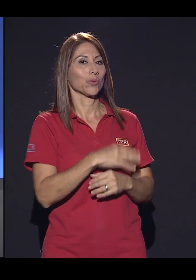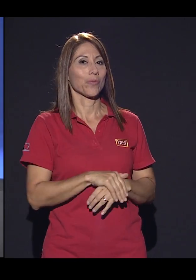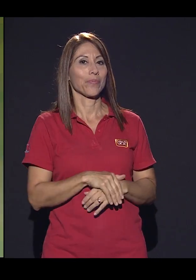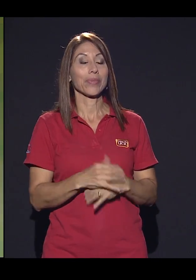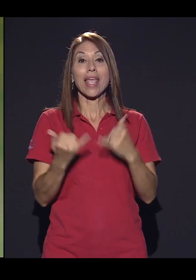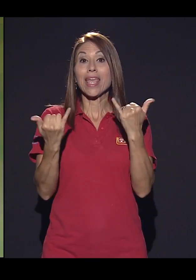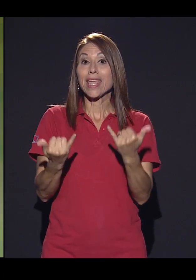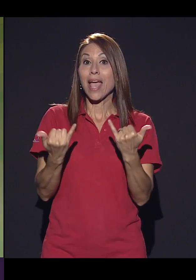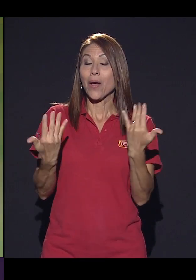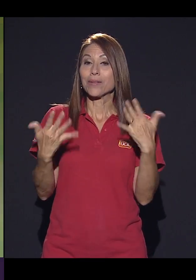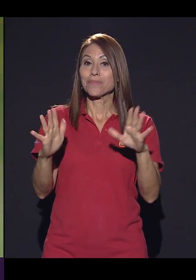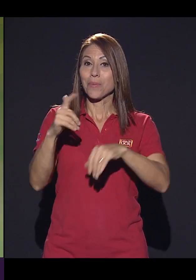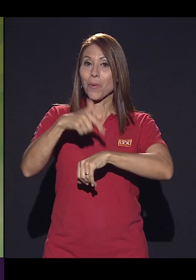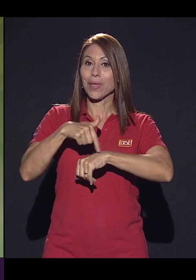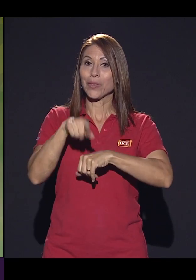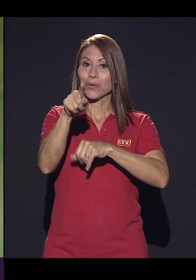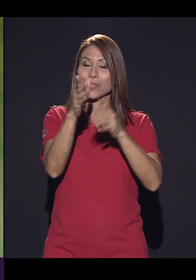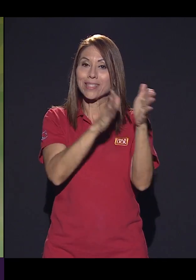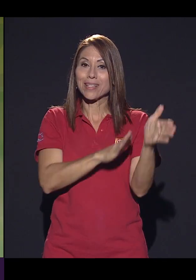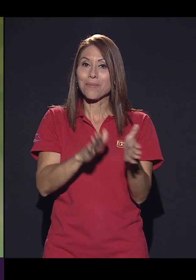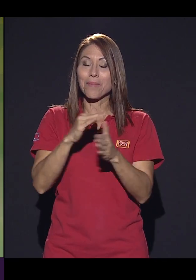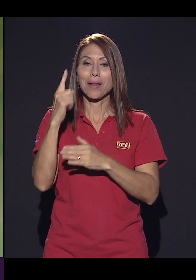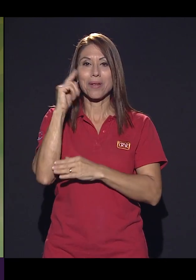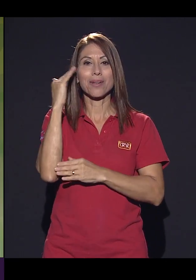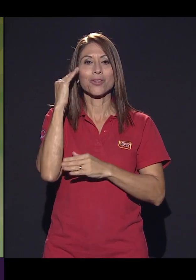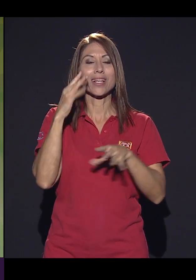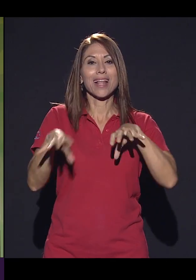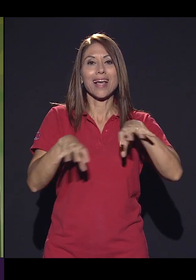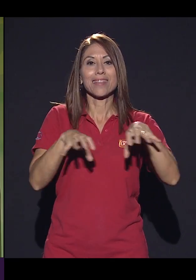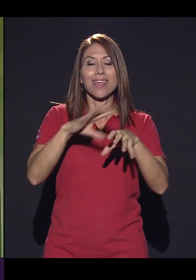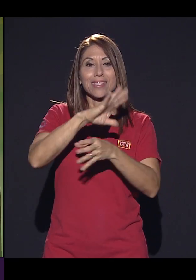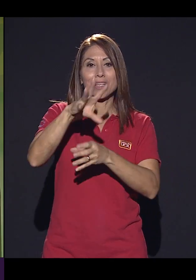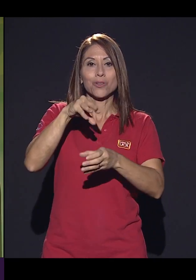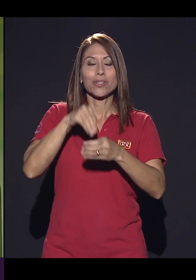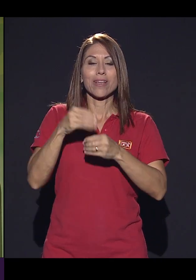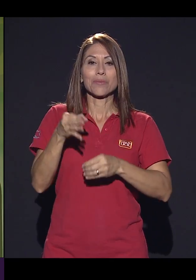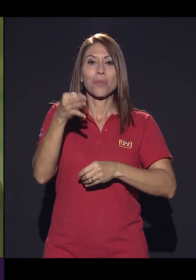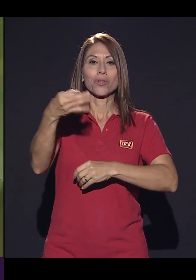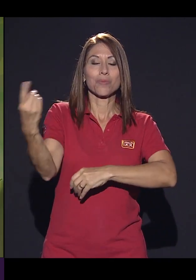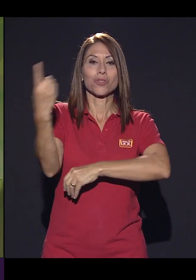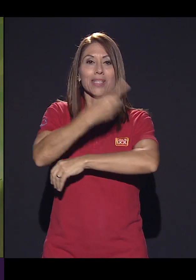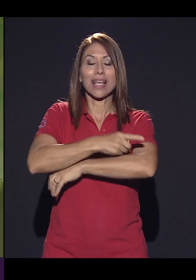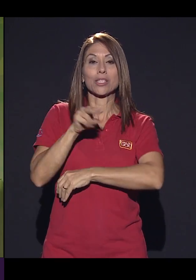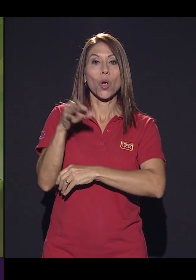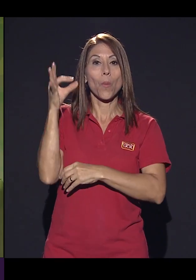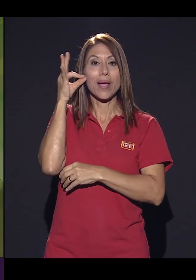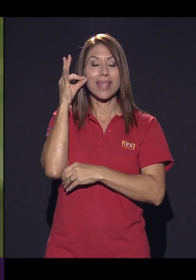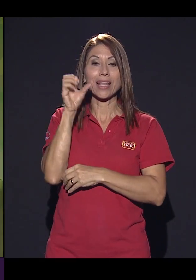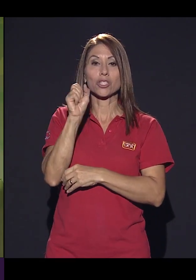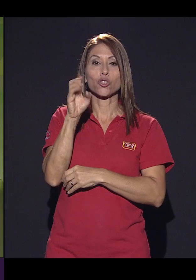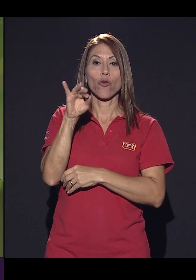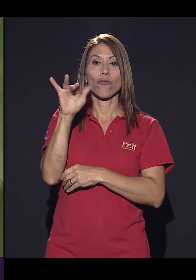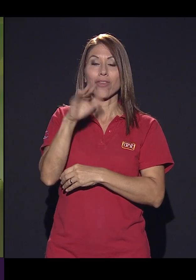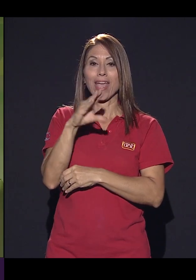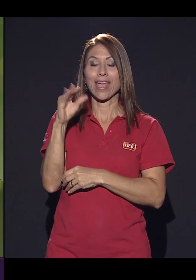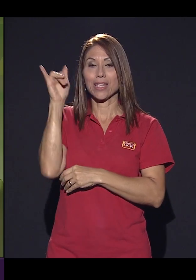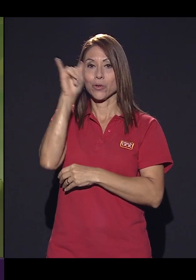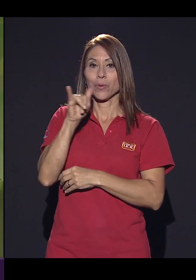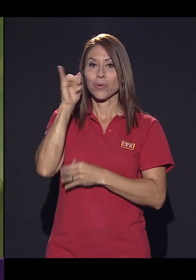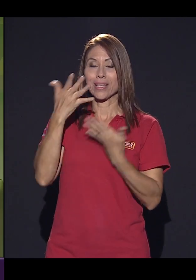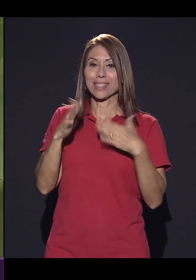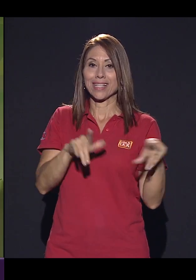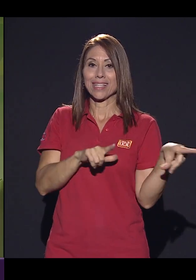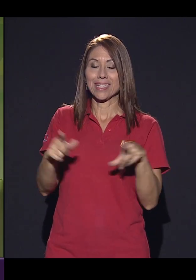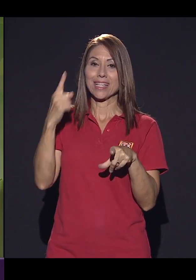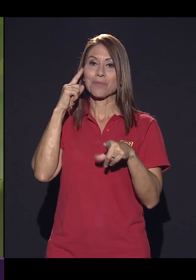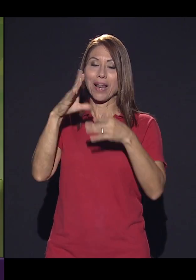gusto. Y ahora llegó el momento que usted se prepare para conocer las actividades inclusivas para los próximos días. Nuestras compañeras Sofía Espinal y Yuri